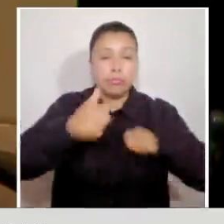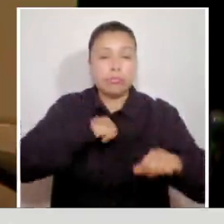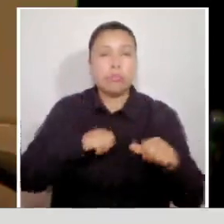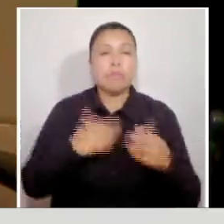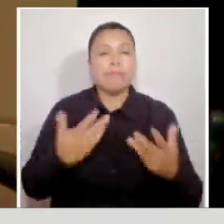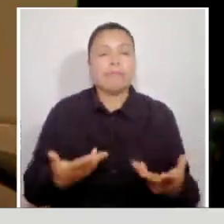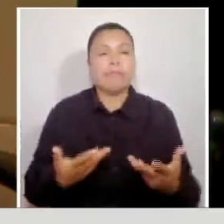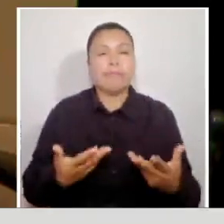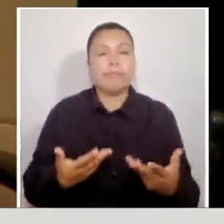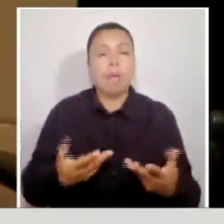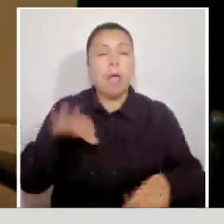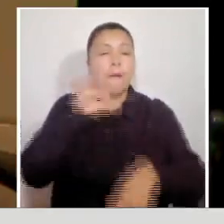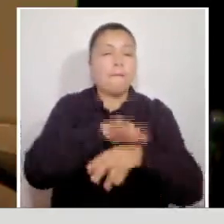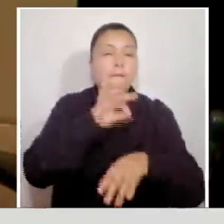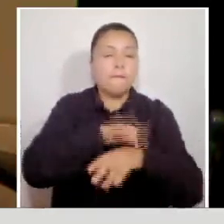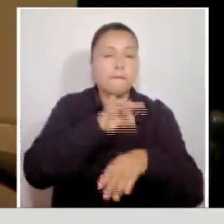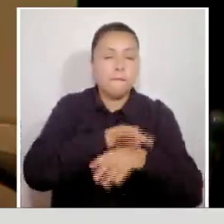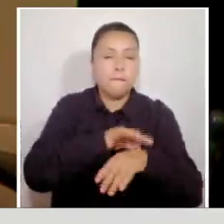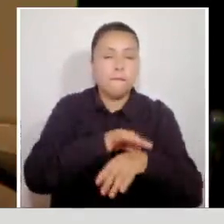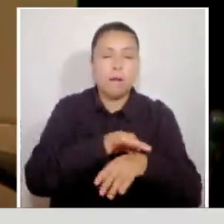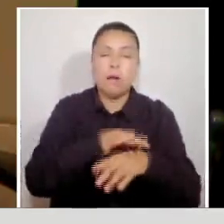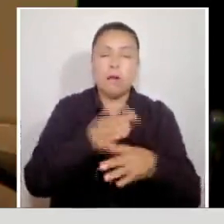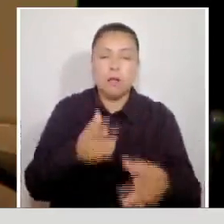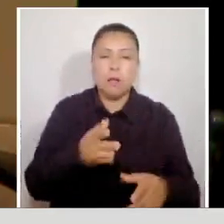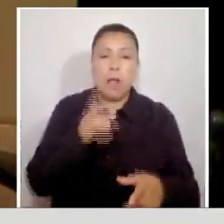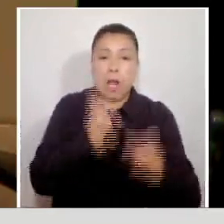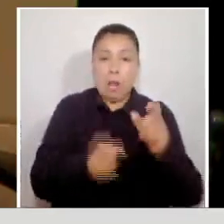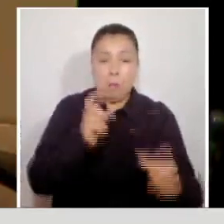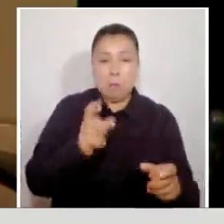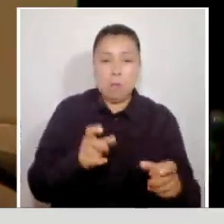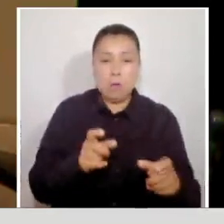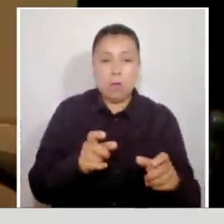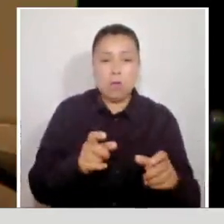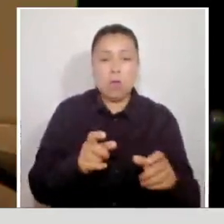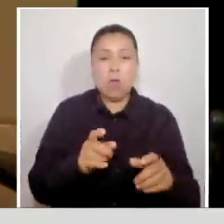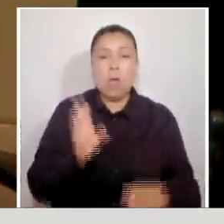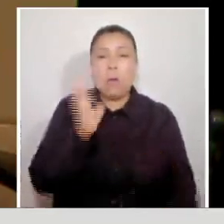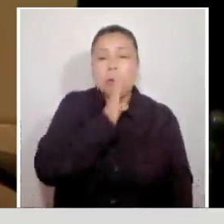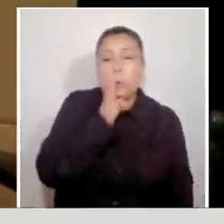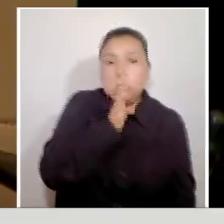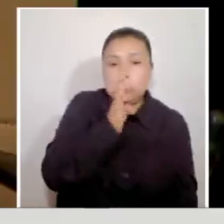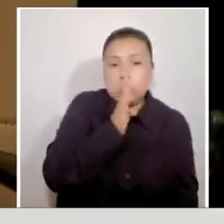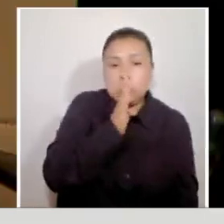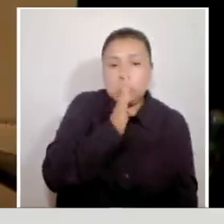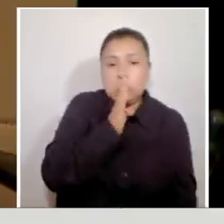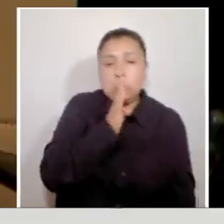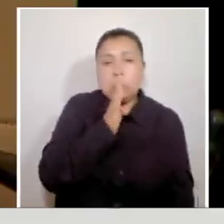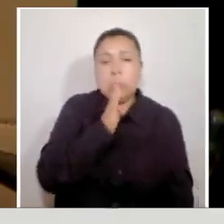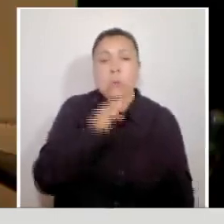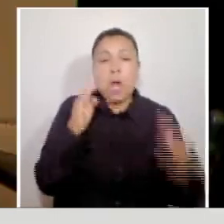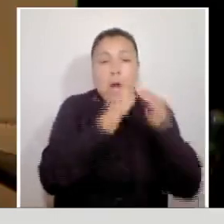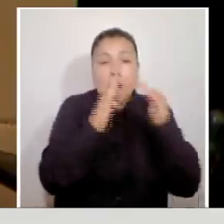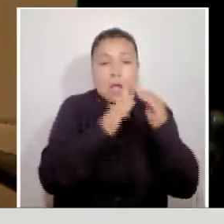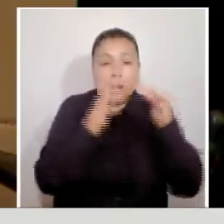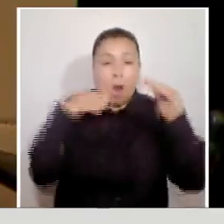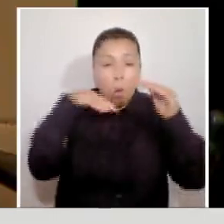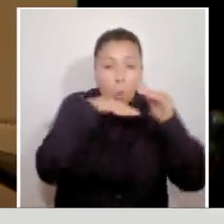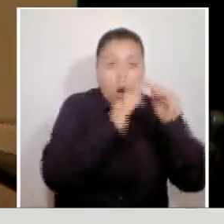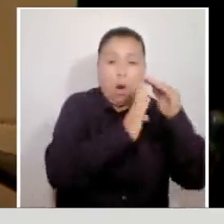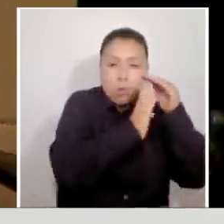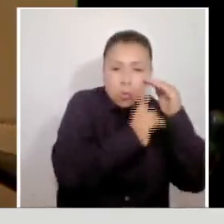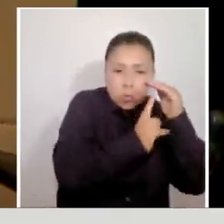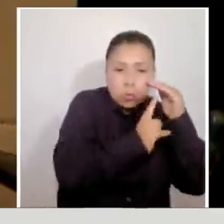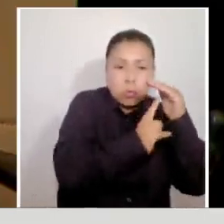enfermedades sindrómicas ellos eran ocultados y escondidos en el sector más oscuro de sus casas esa realidades hoy